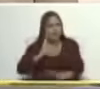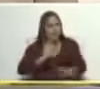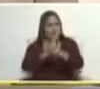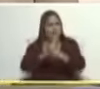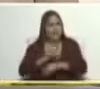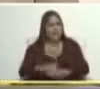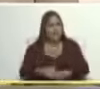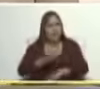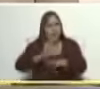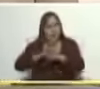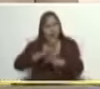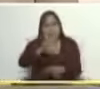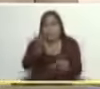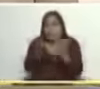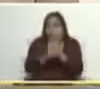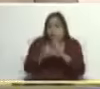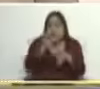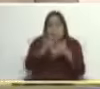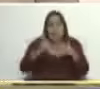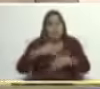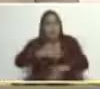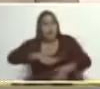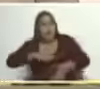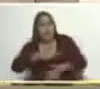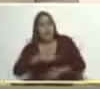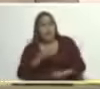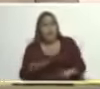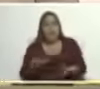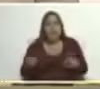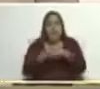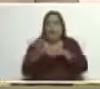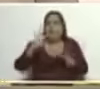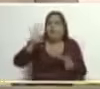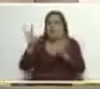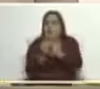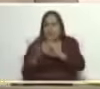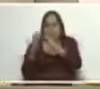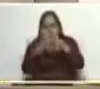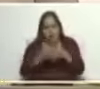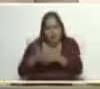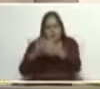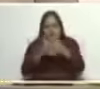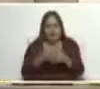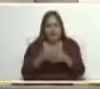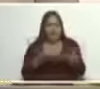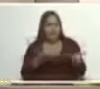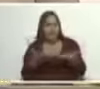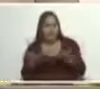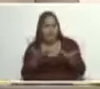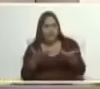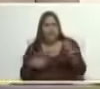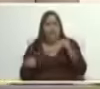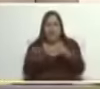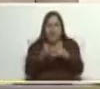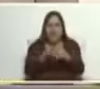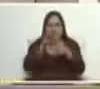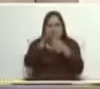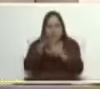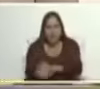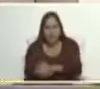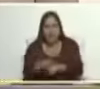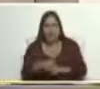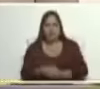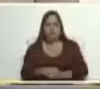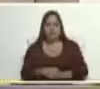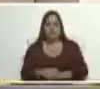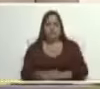Porque si nos adaptamos de manera acomodaticia con el imperialismo y el colonialismo y con el capitalismo